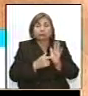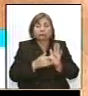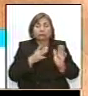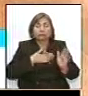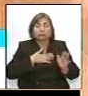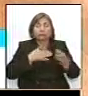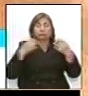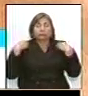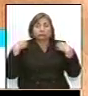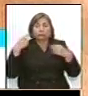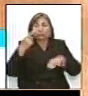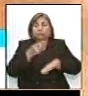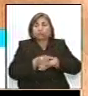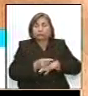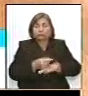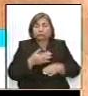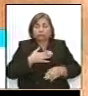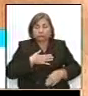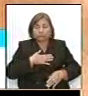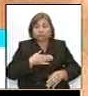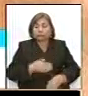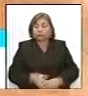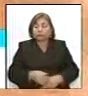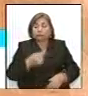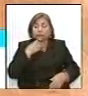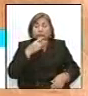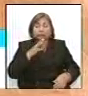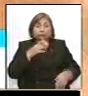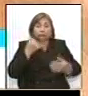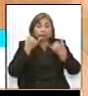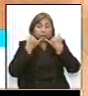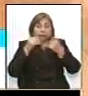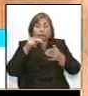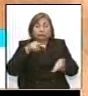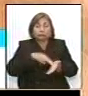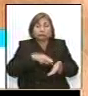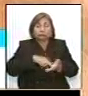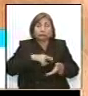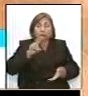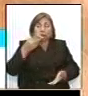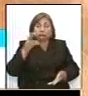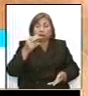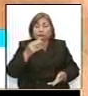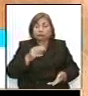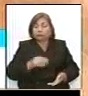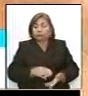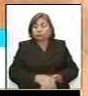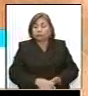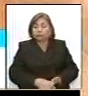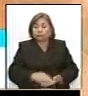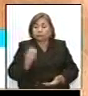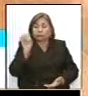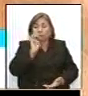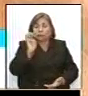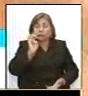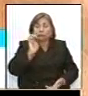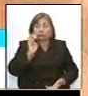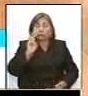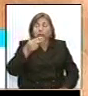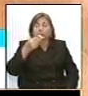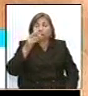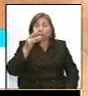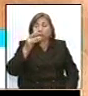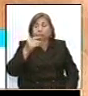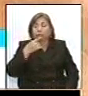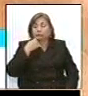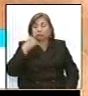y que fueron denunciados en un medio de comunicación. Es decir, habla de los informes de noviembre de 2017 y enero de 2018, cuando los